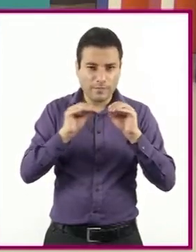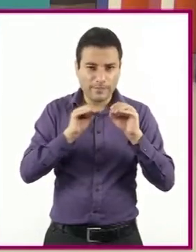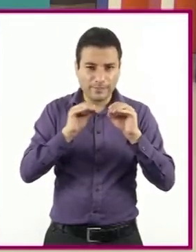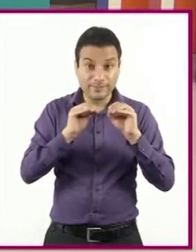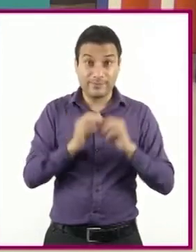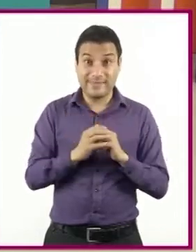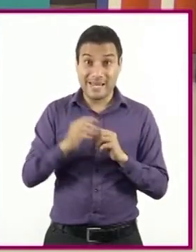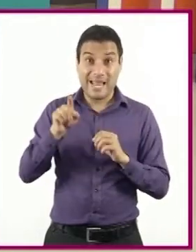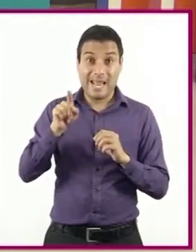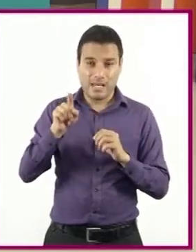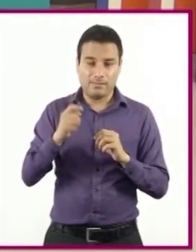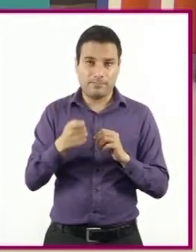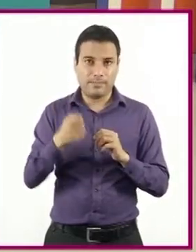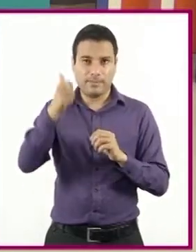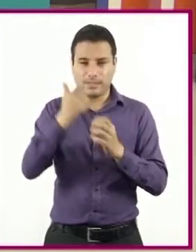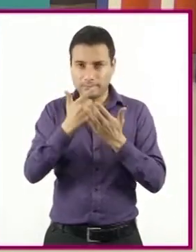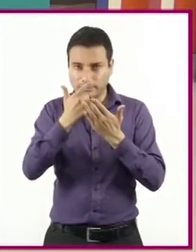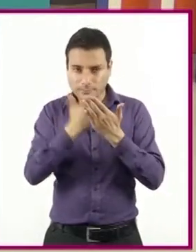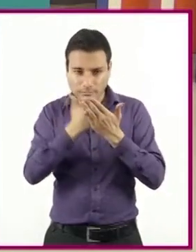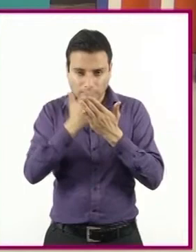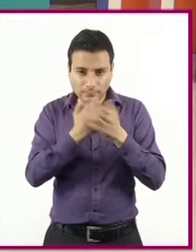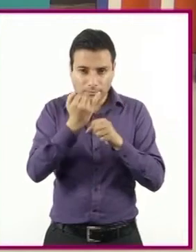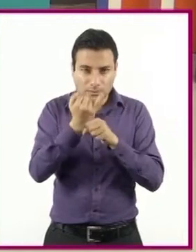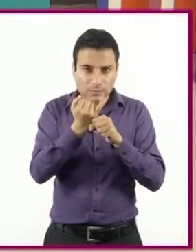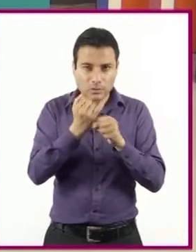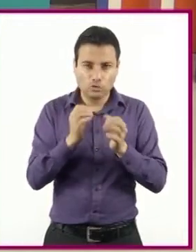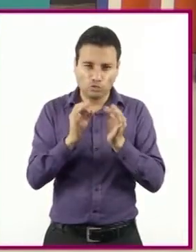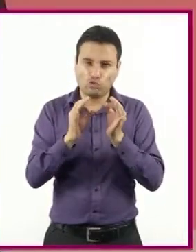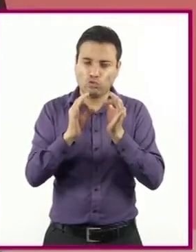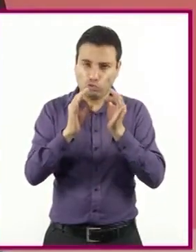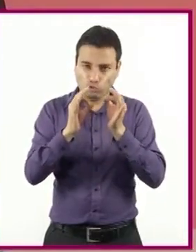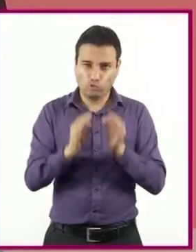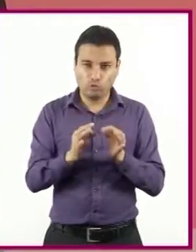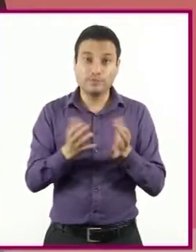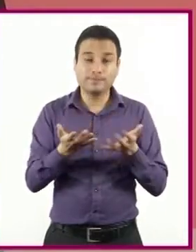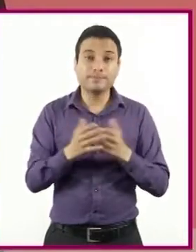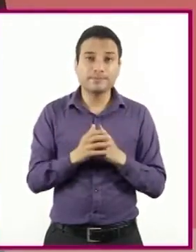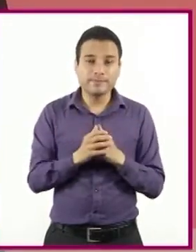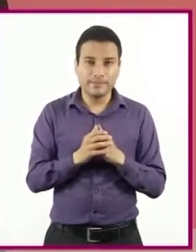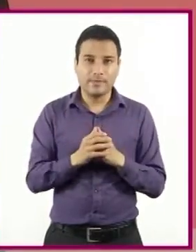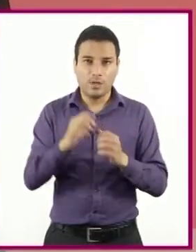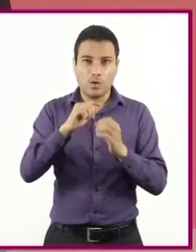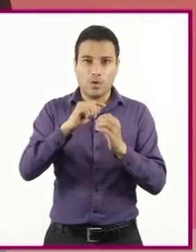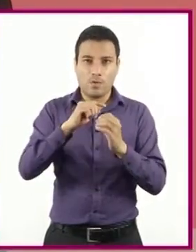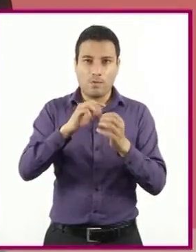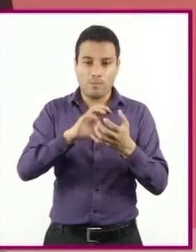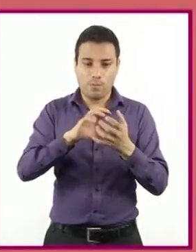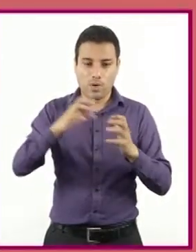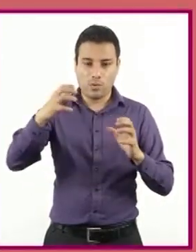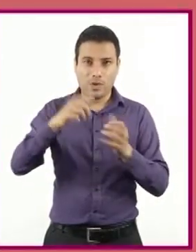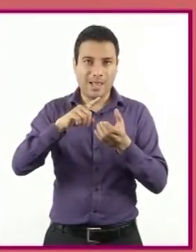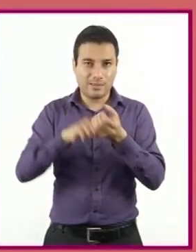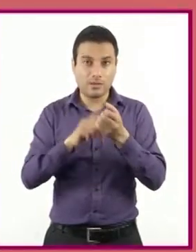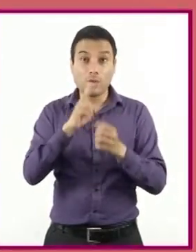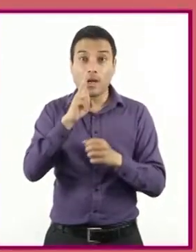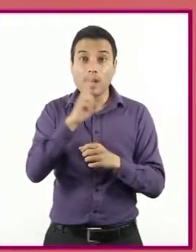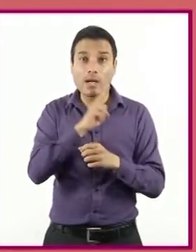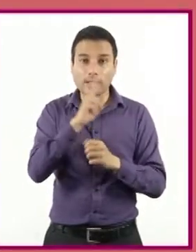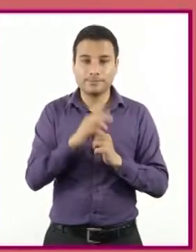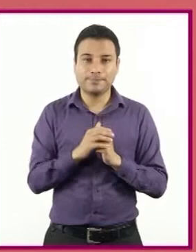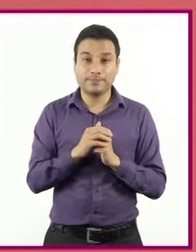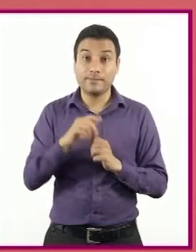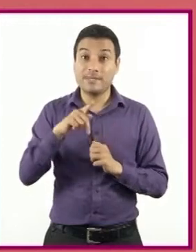y calcular por primera vez el valor exacto del tamaño de las moléculas contenidas en el aire. Sin